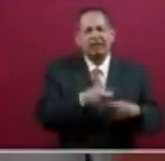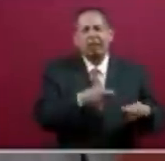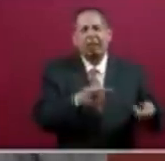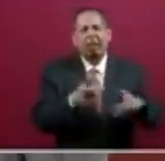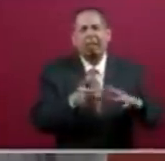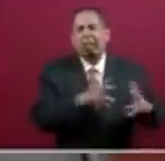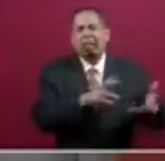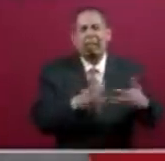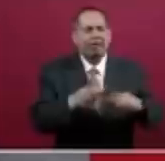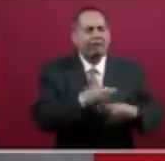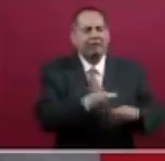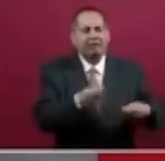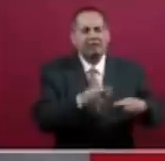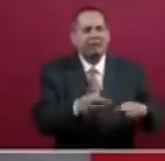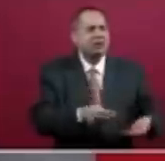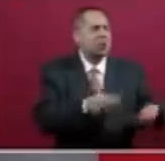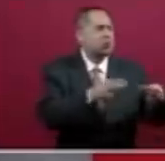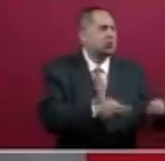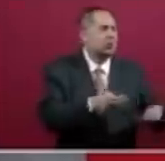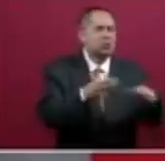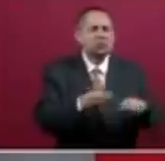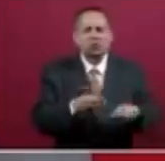que se hicieran negocios